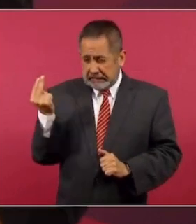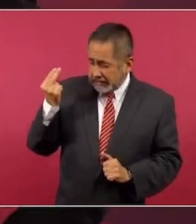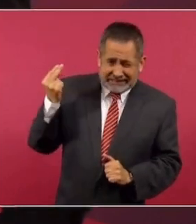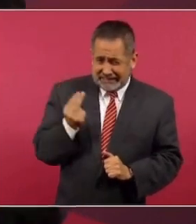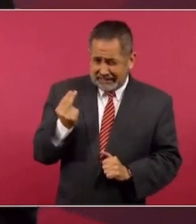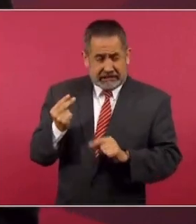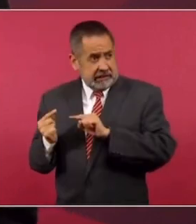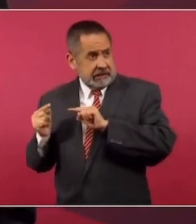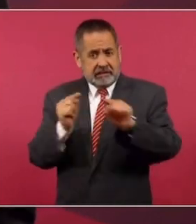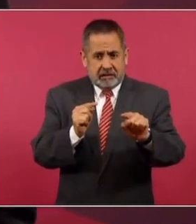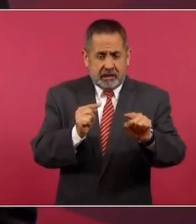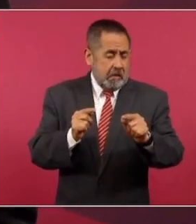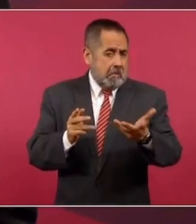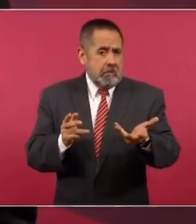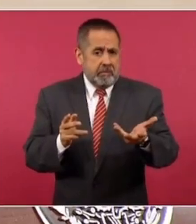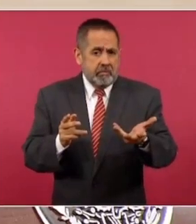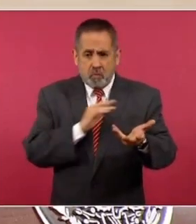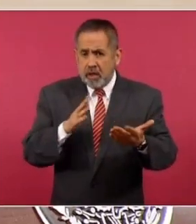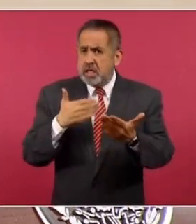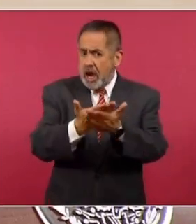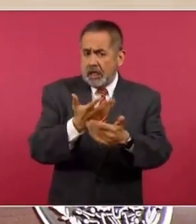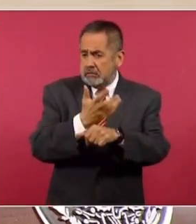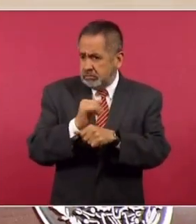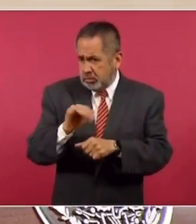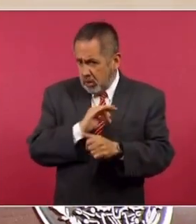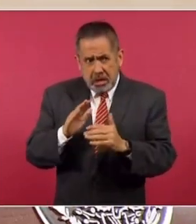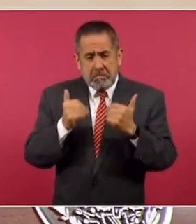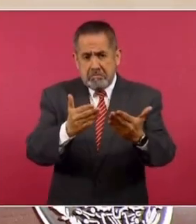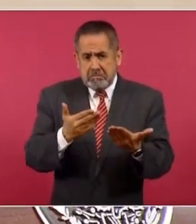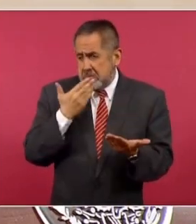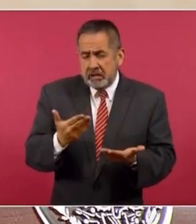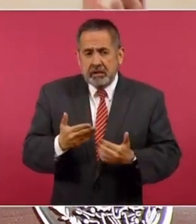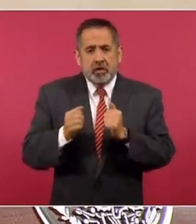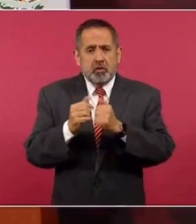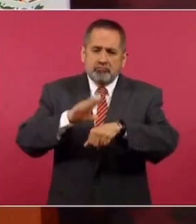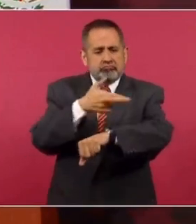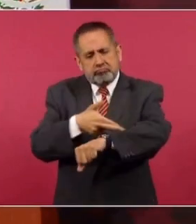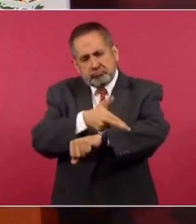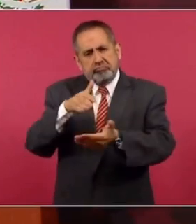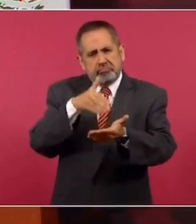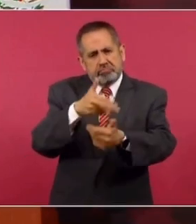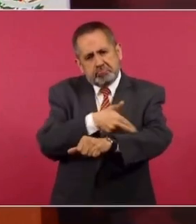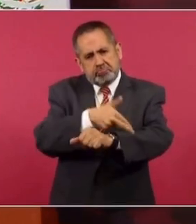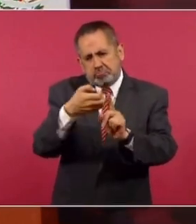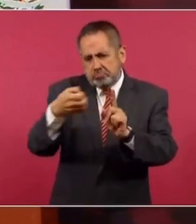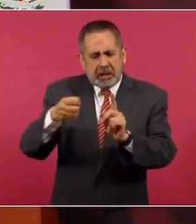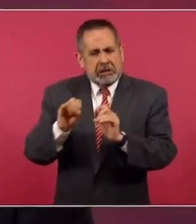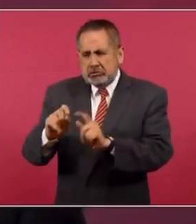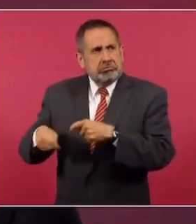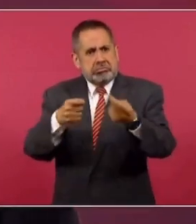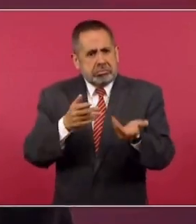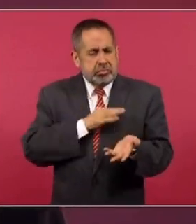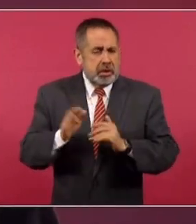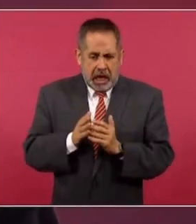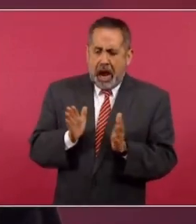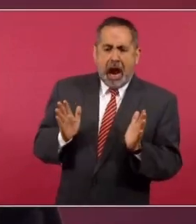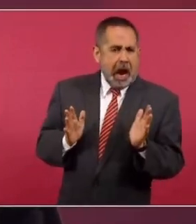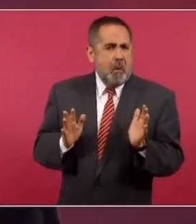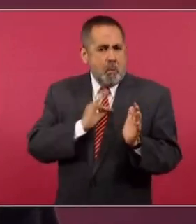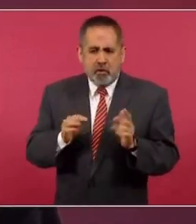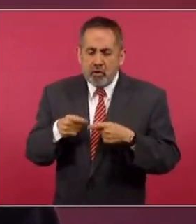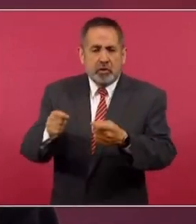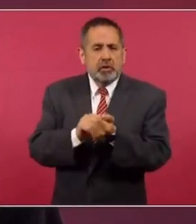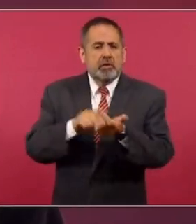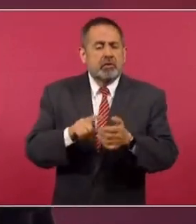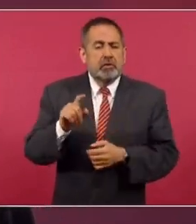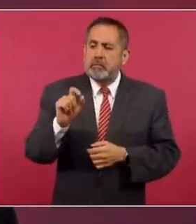hacerlo, que puedan llegar a Estados Unidos mediante un procedimiento. Ya se abrió este procedimiento